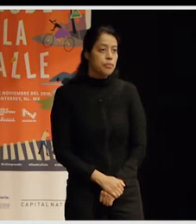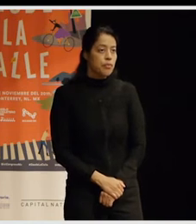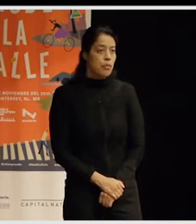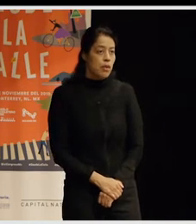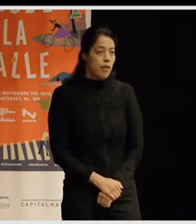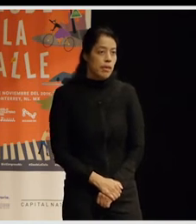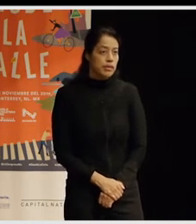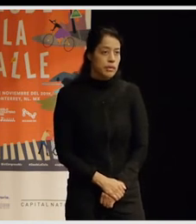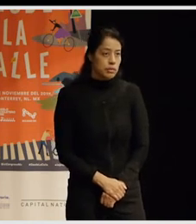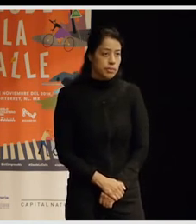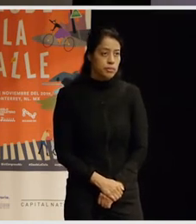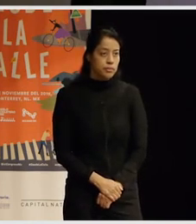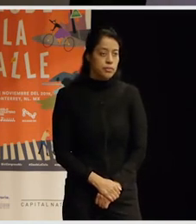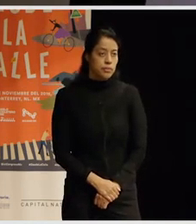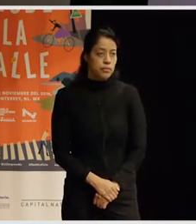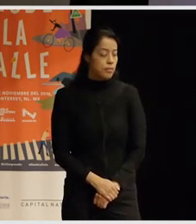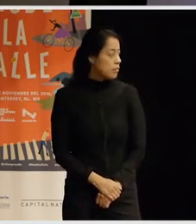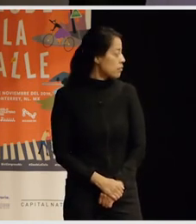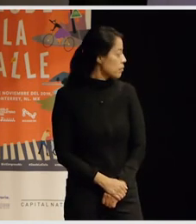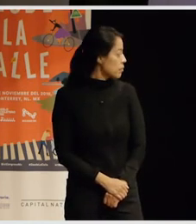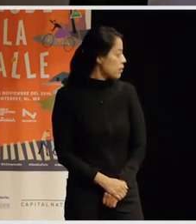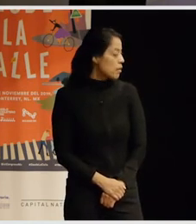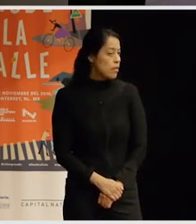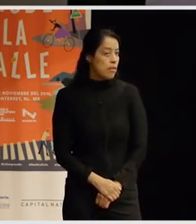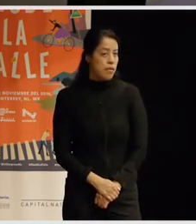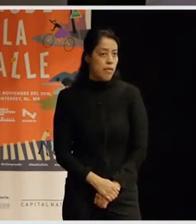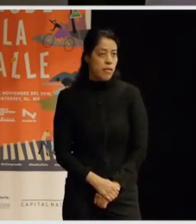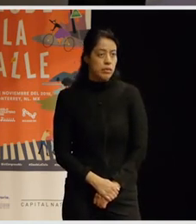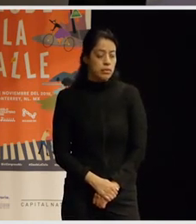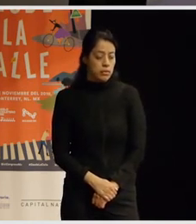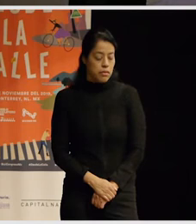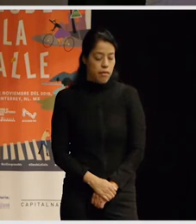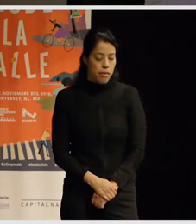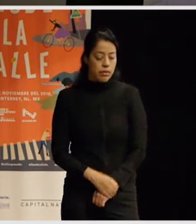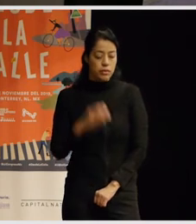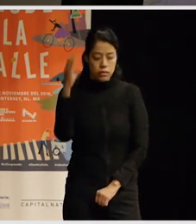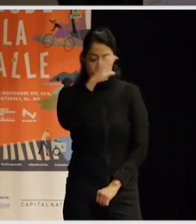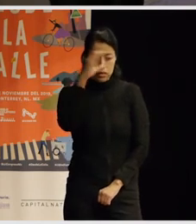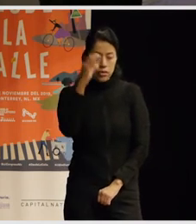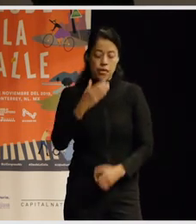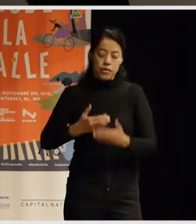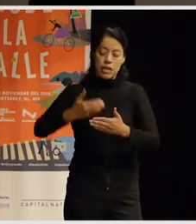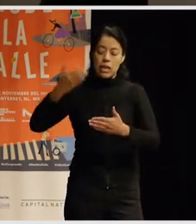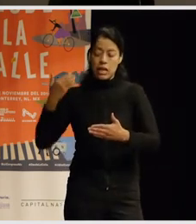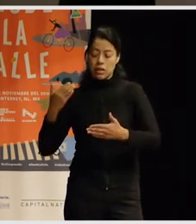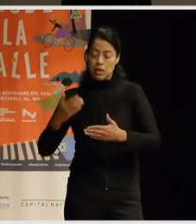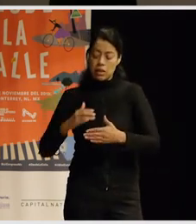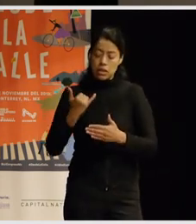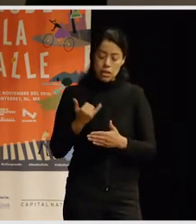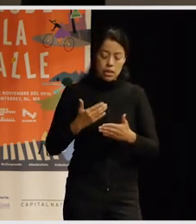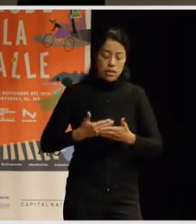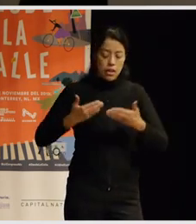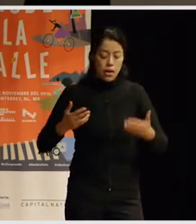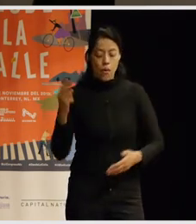rápido está aquí son fotos del antes y el después parte de